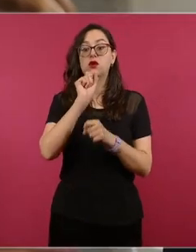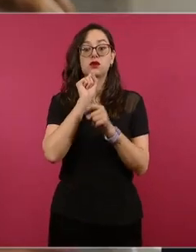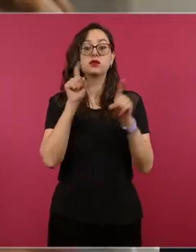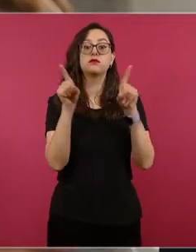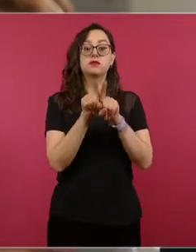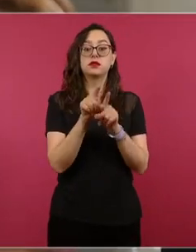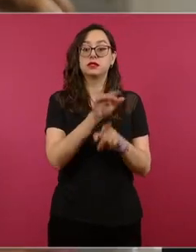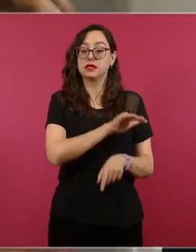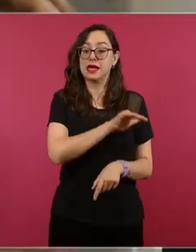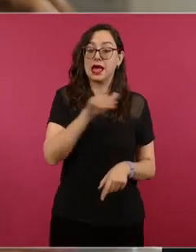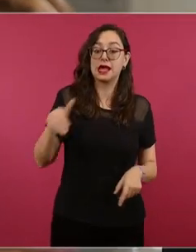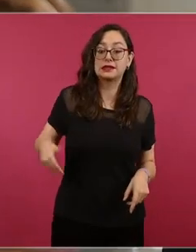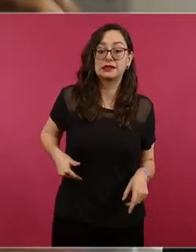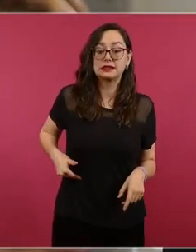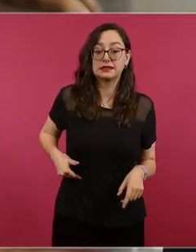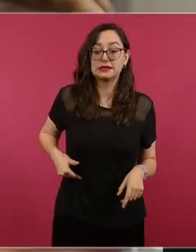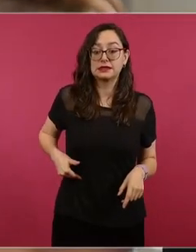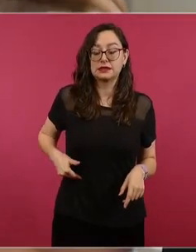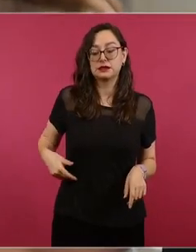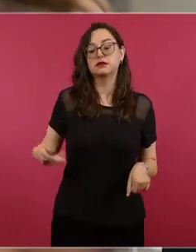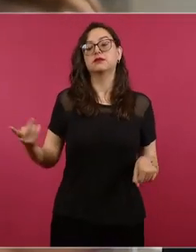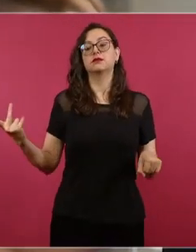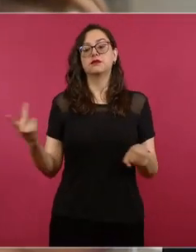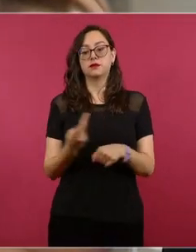porque los traficantes de personas